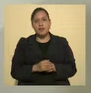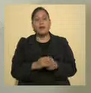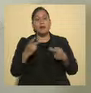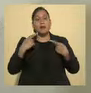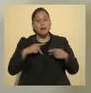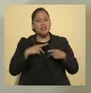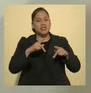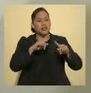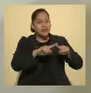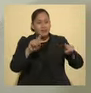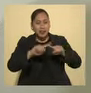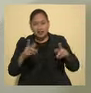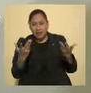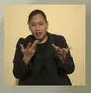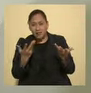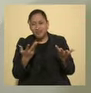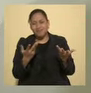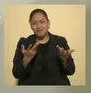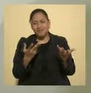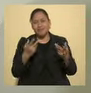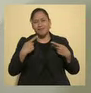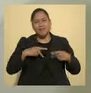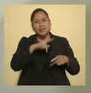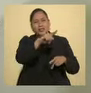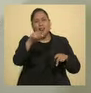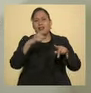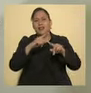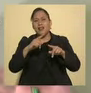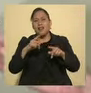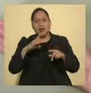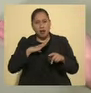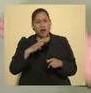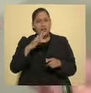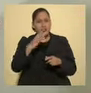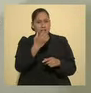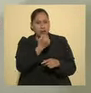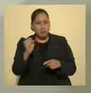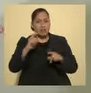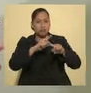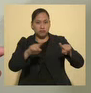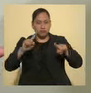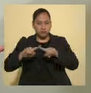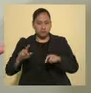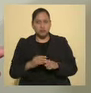con capacidades diferentes es cualquier persona puede tener una capacidad diferente.